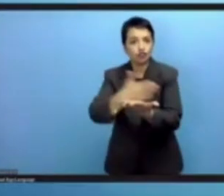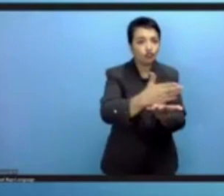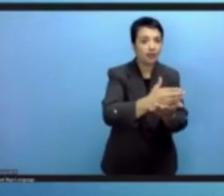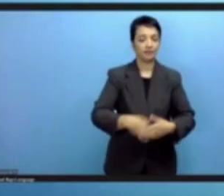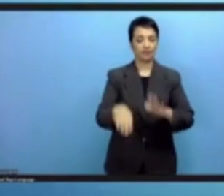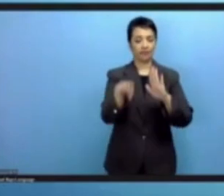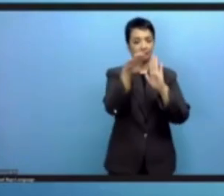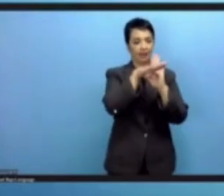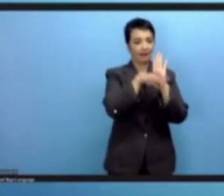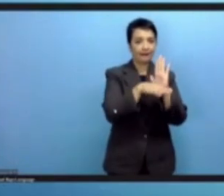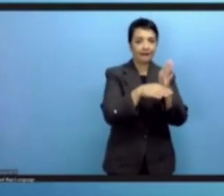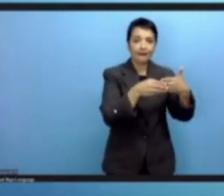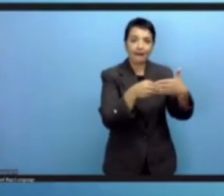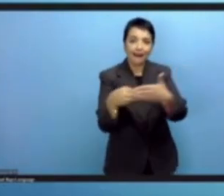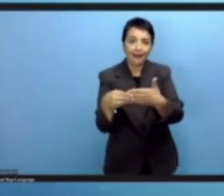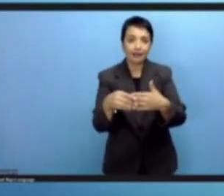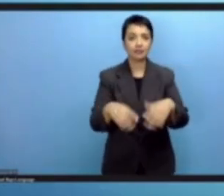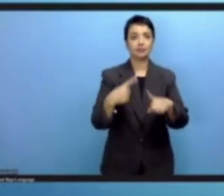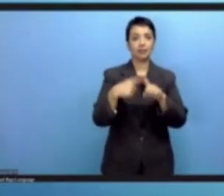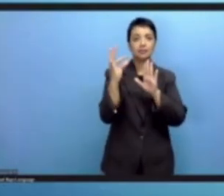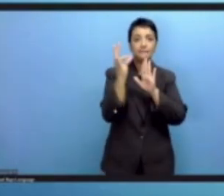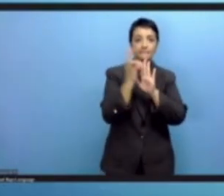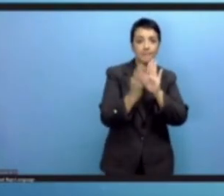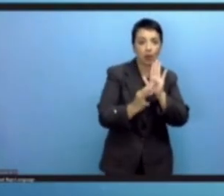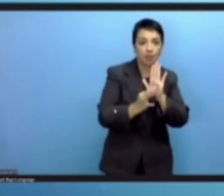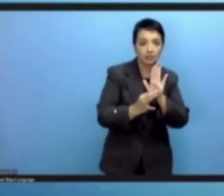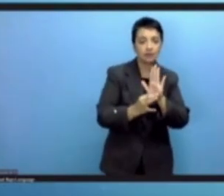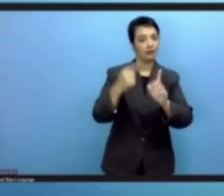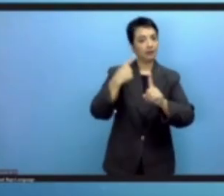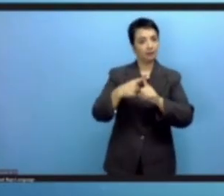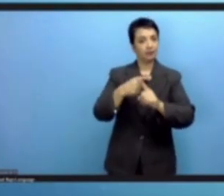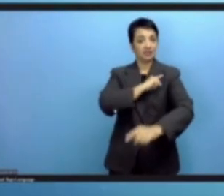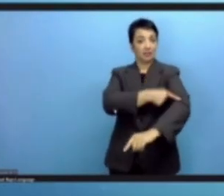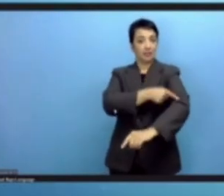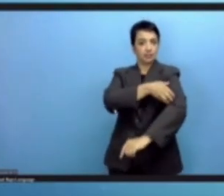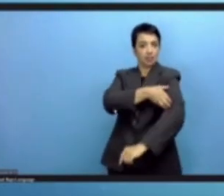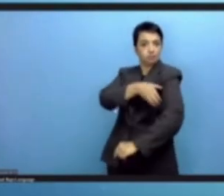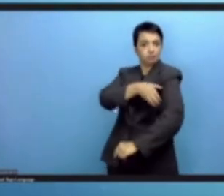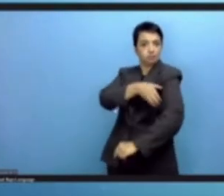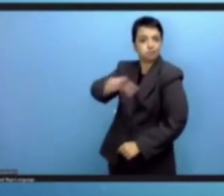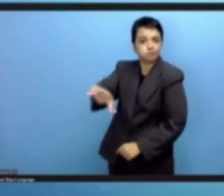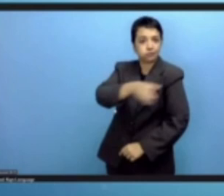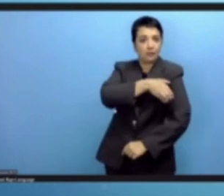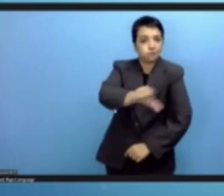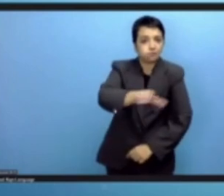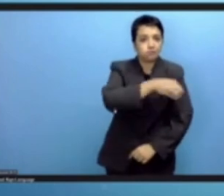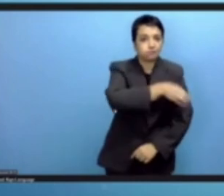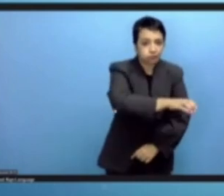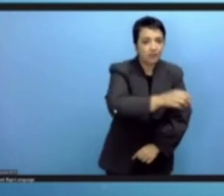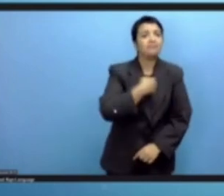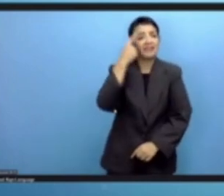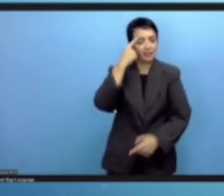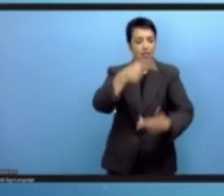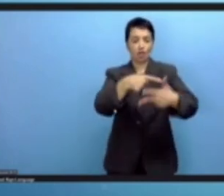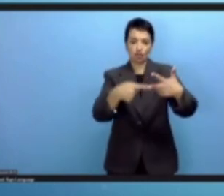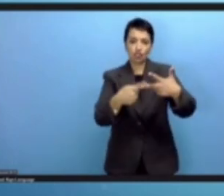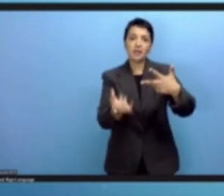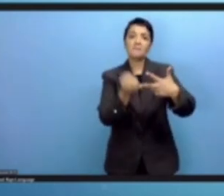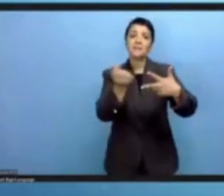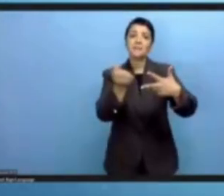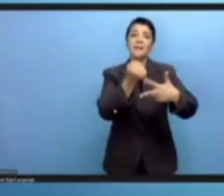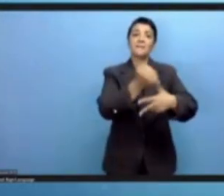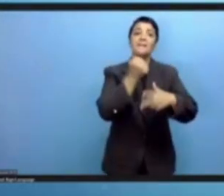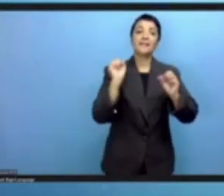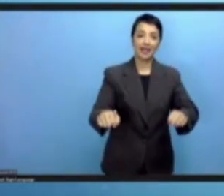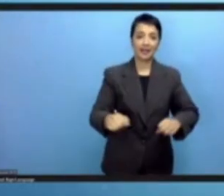conocimientos el desarrollo de guías a través de desarrollo de capacidades teniendo en cuenta estas tres